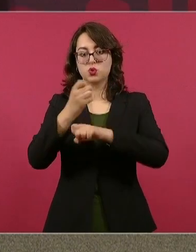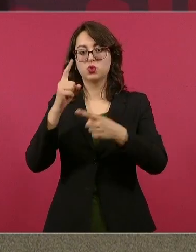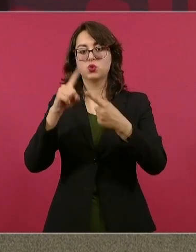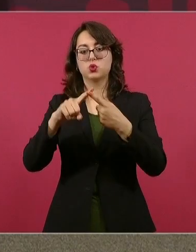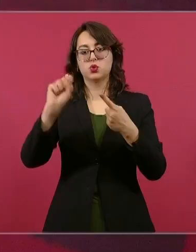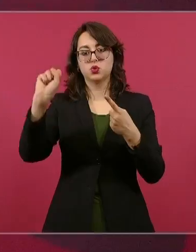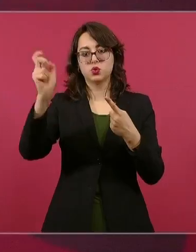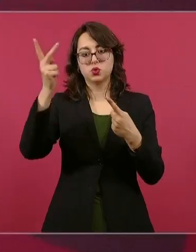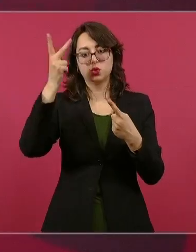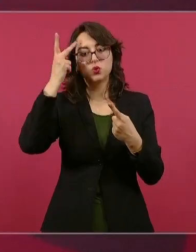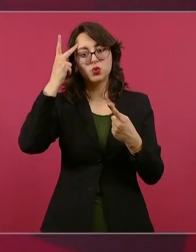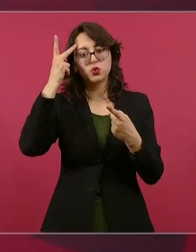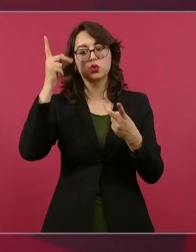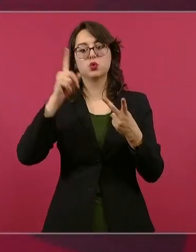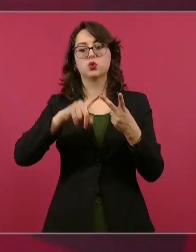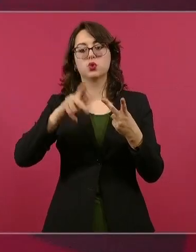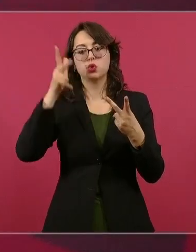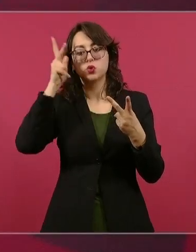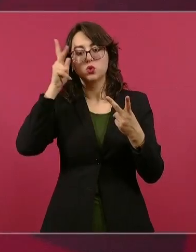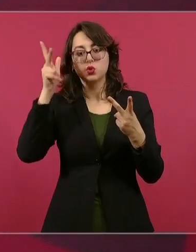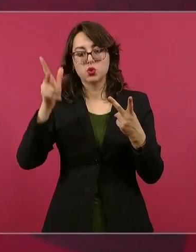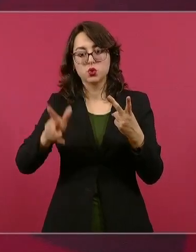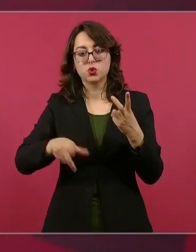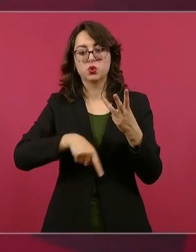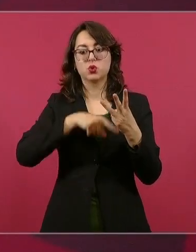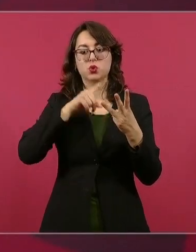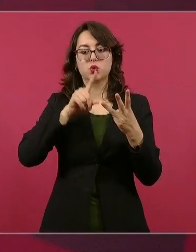Luis, Hidalgo,